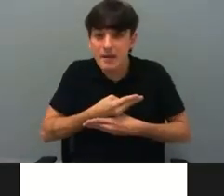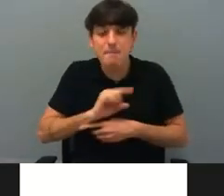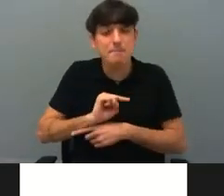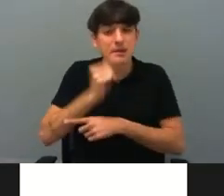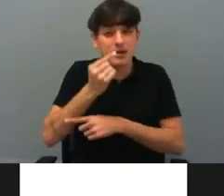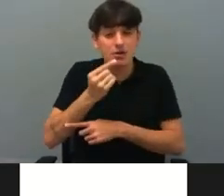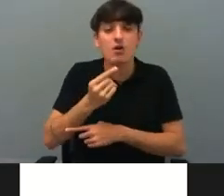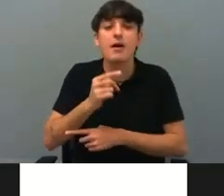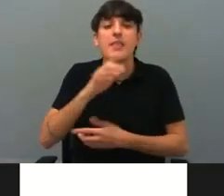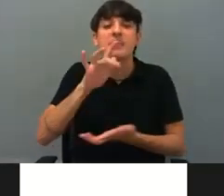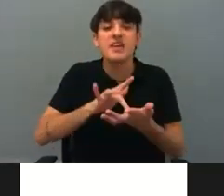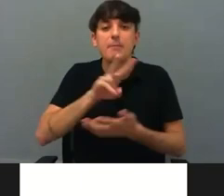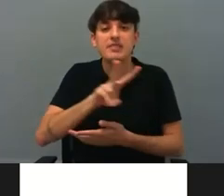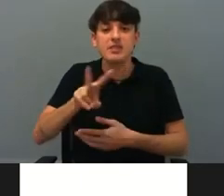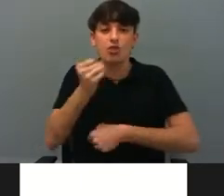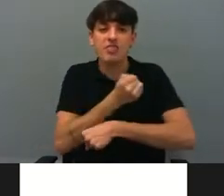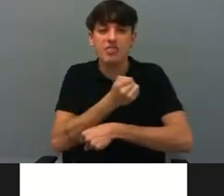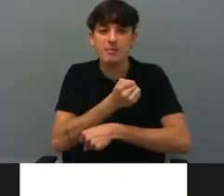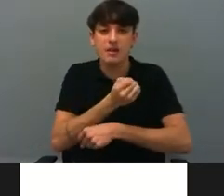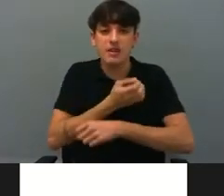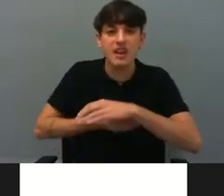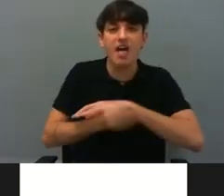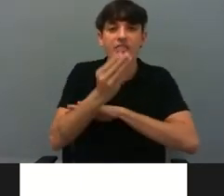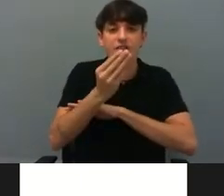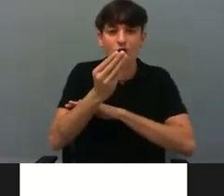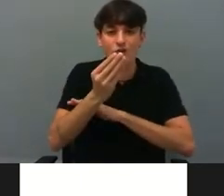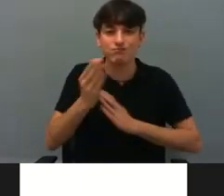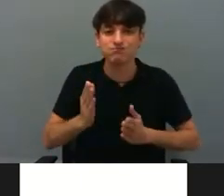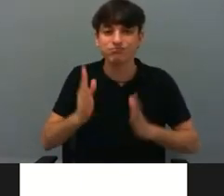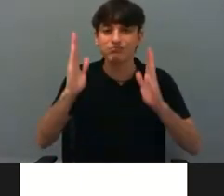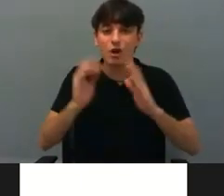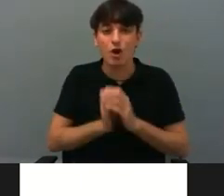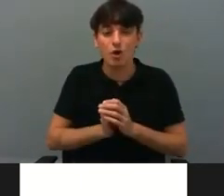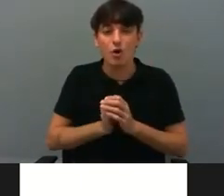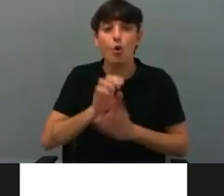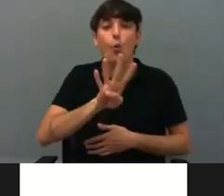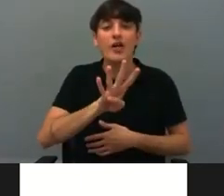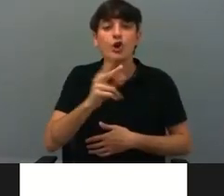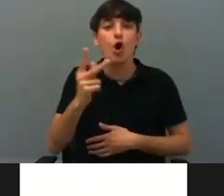22 de diciembre con 4 kilos y al parecer pues muy sano.